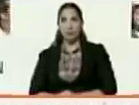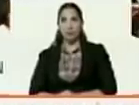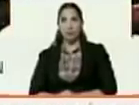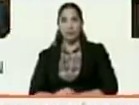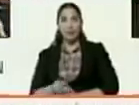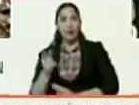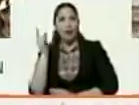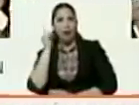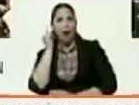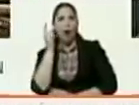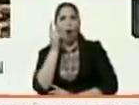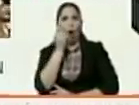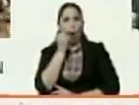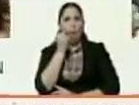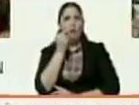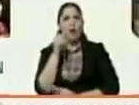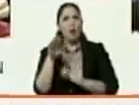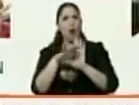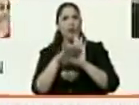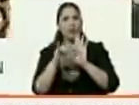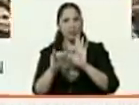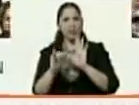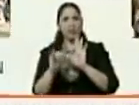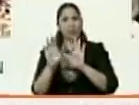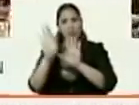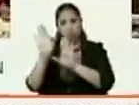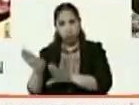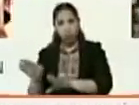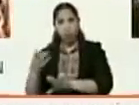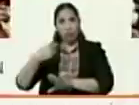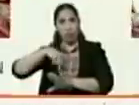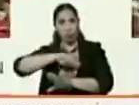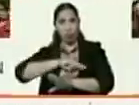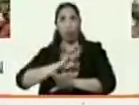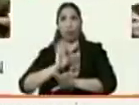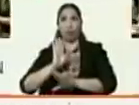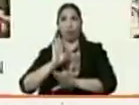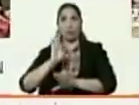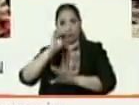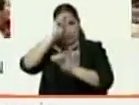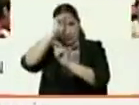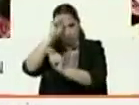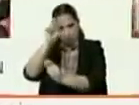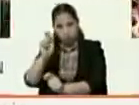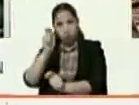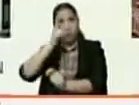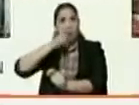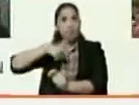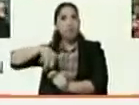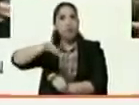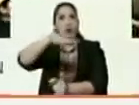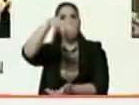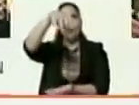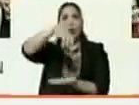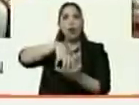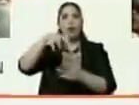Mujeres y hombres constituyentes, cuenten con nosotros. Rendirle tributo al pueblo del Táchira